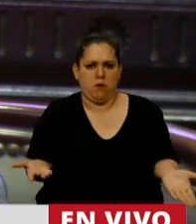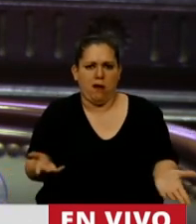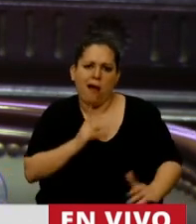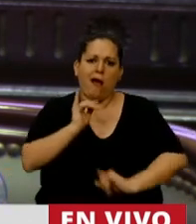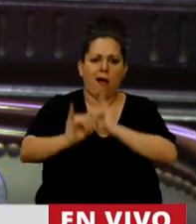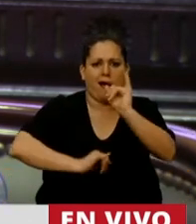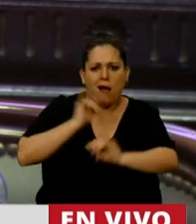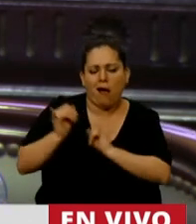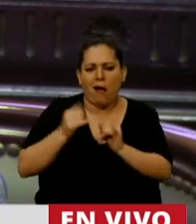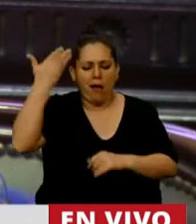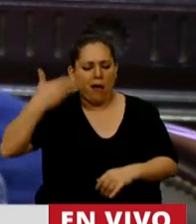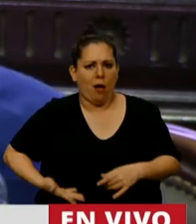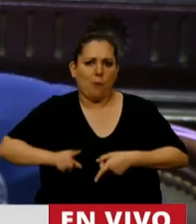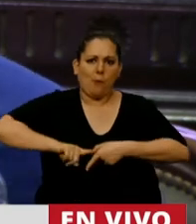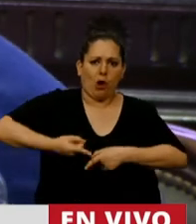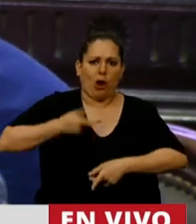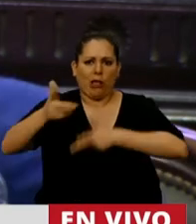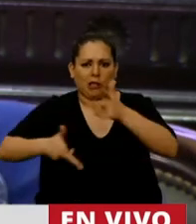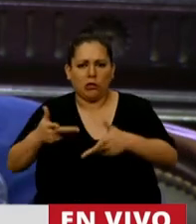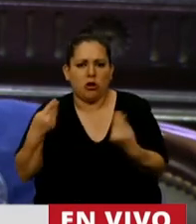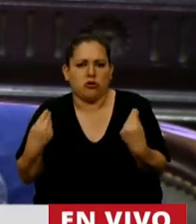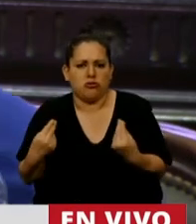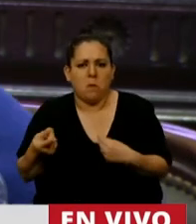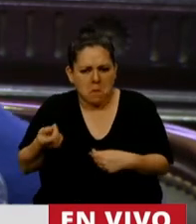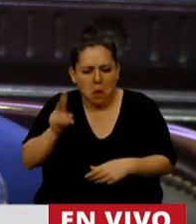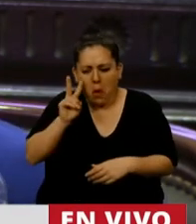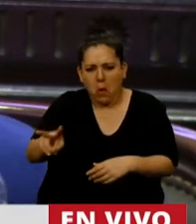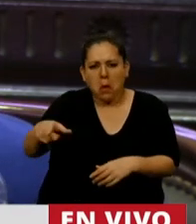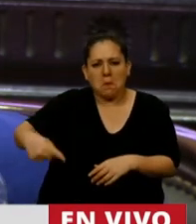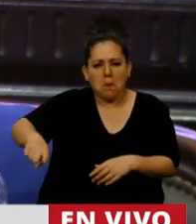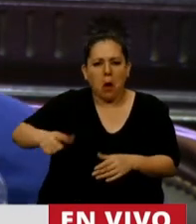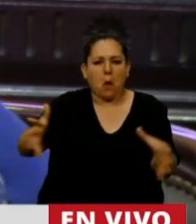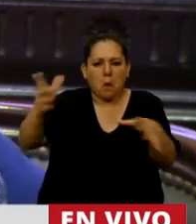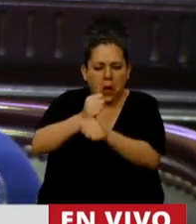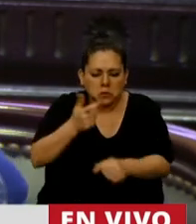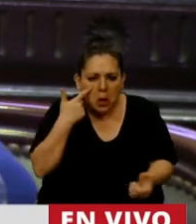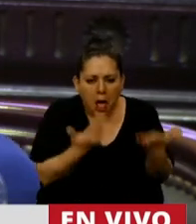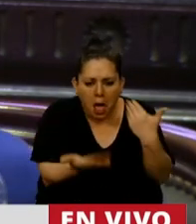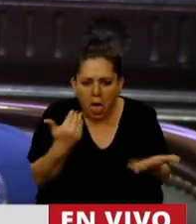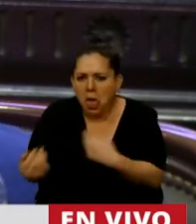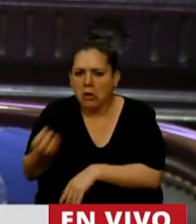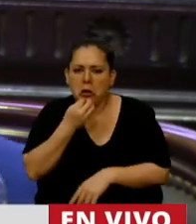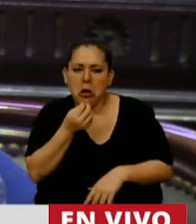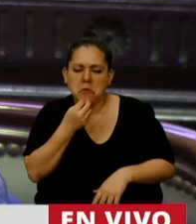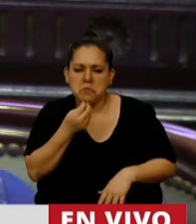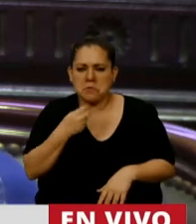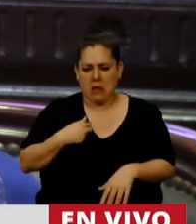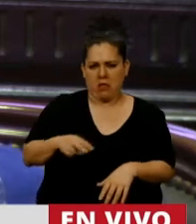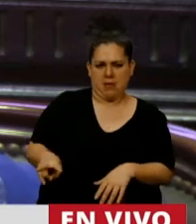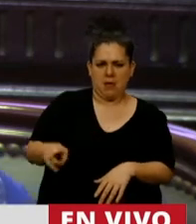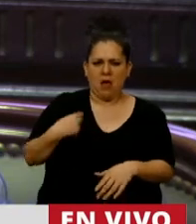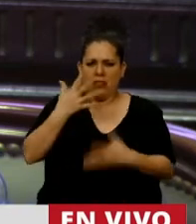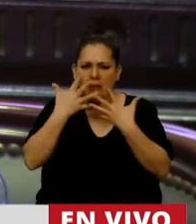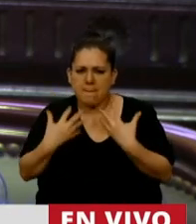vamos a hablar cuando los veamos revolviendo la basura, changueando en las ranchadas, con